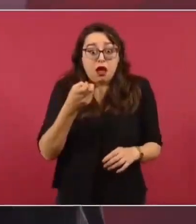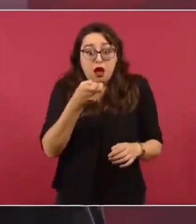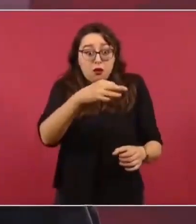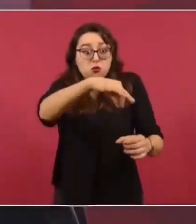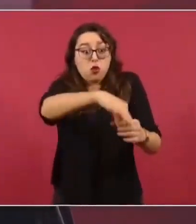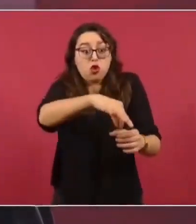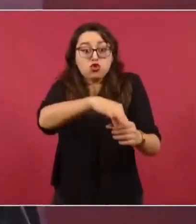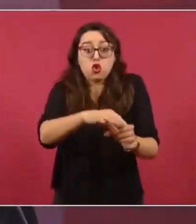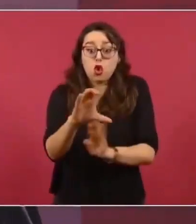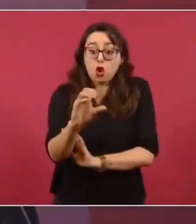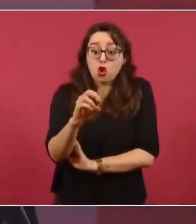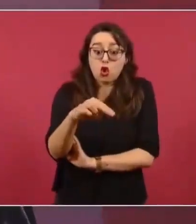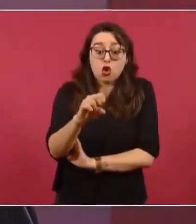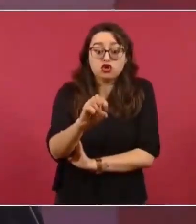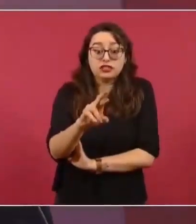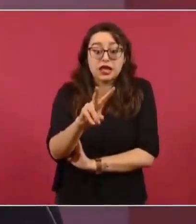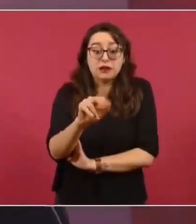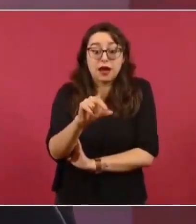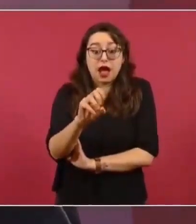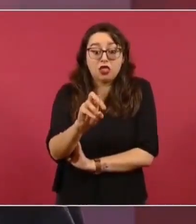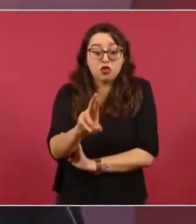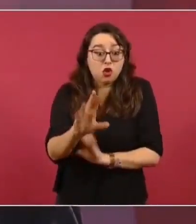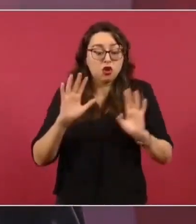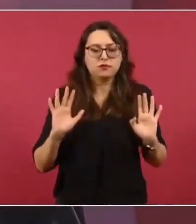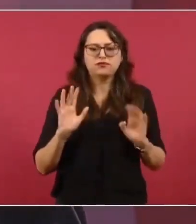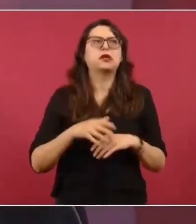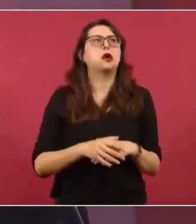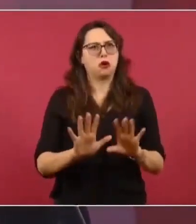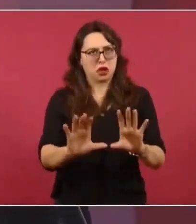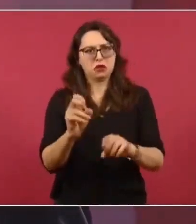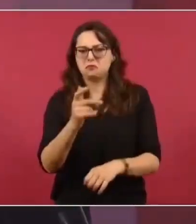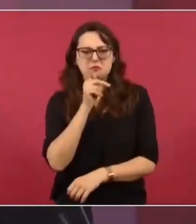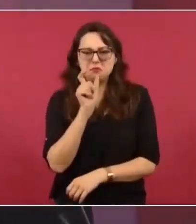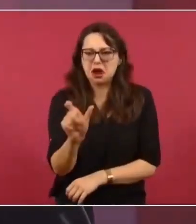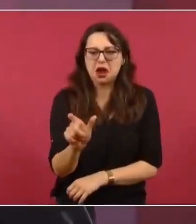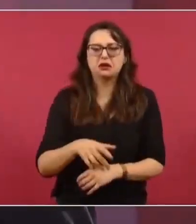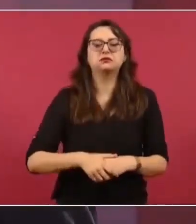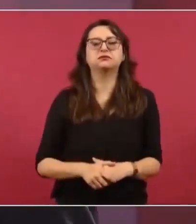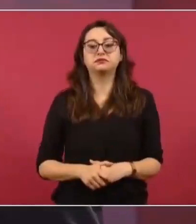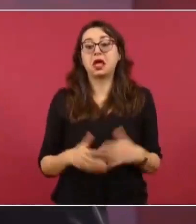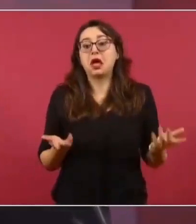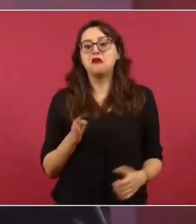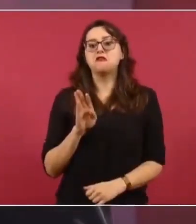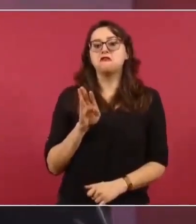Pues entonces ya no voy a decir ni un voto al conservadurismo, voy a decir ni un voto a los